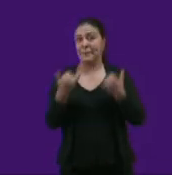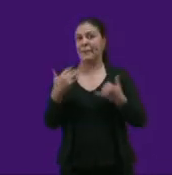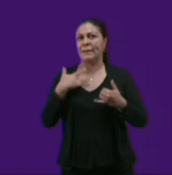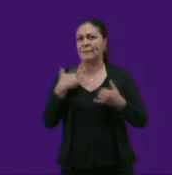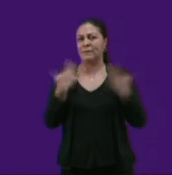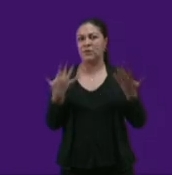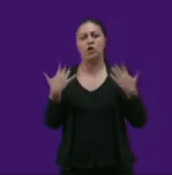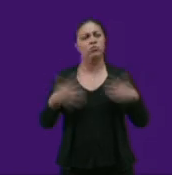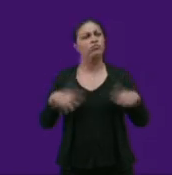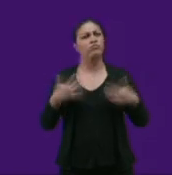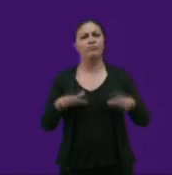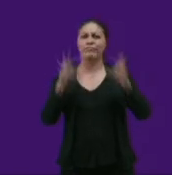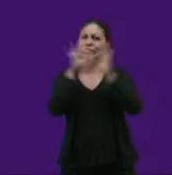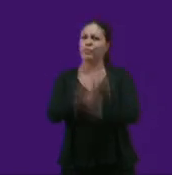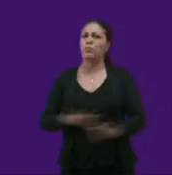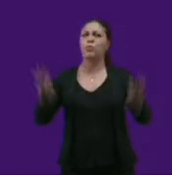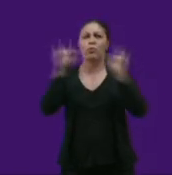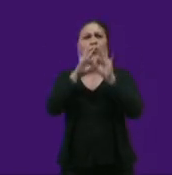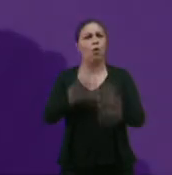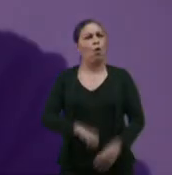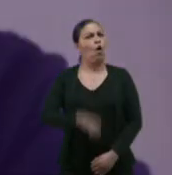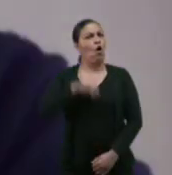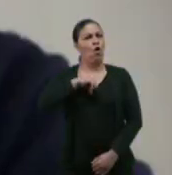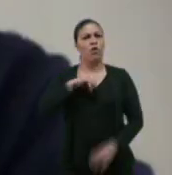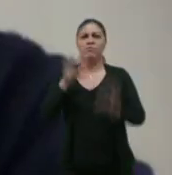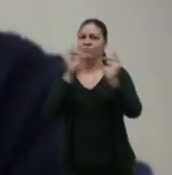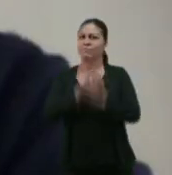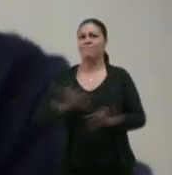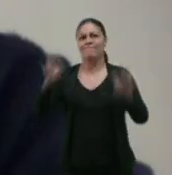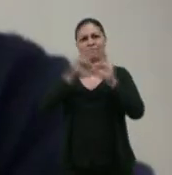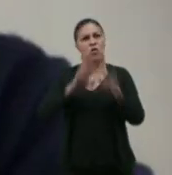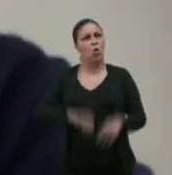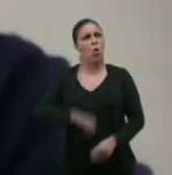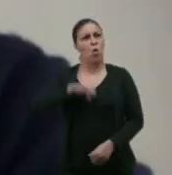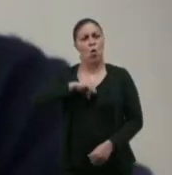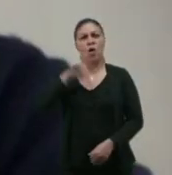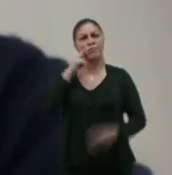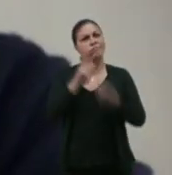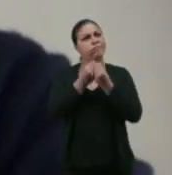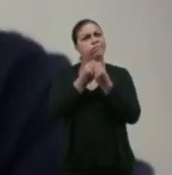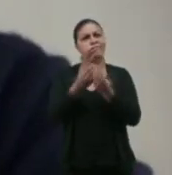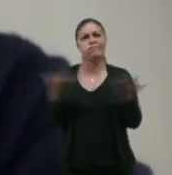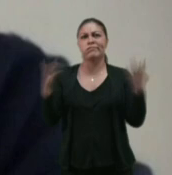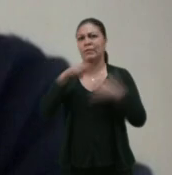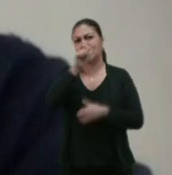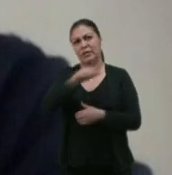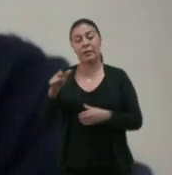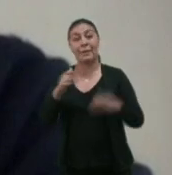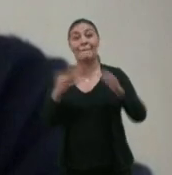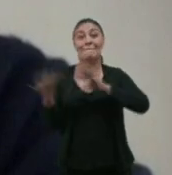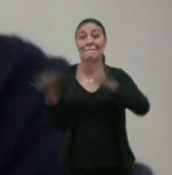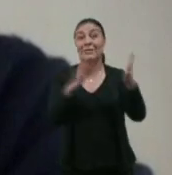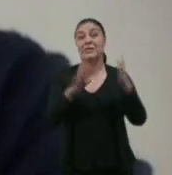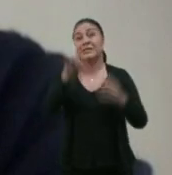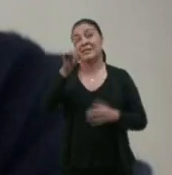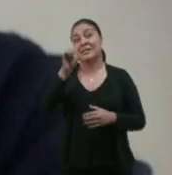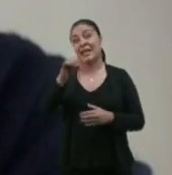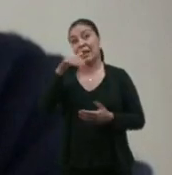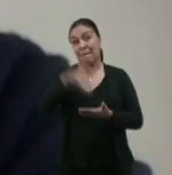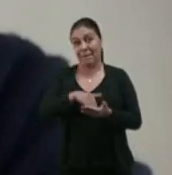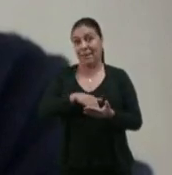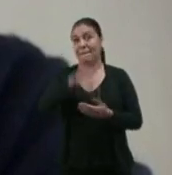nos da, es ver que le hemos dado a cientos de miles, literalmente hay, hacemos una encuesta y hay 600.000 personas que